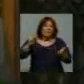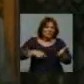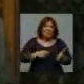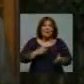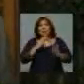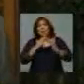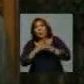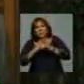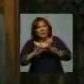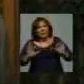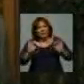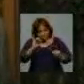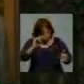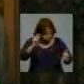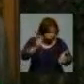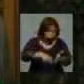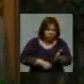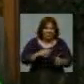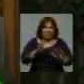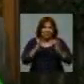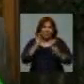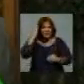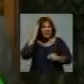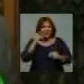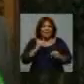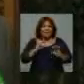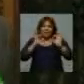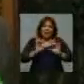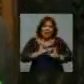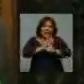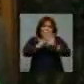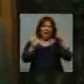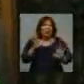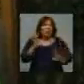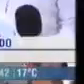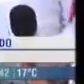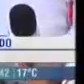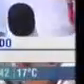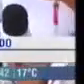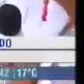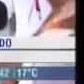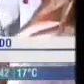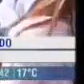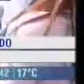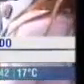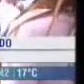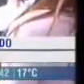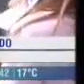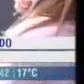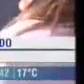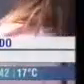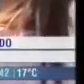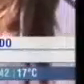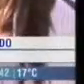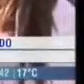sin hacer mayores preguntas, dando la impresión de que conocía el tema y tenía ya posición tomada al respecto. ¿Por qué está de acuerdo con la propuesta del Partido